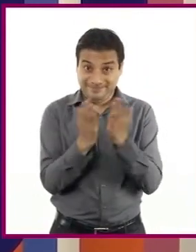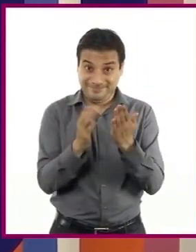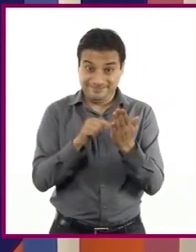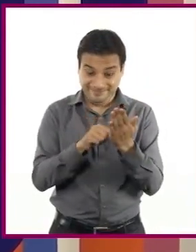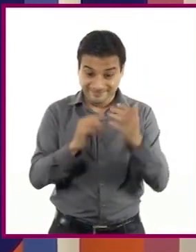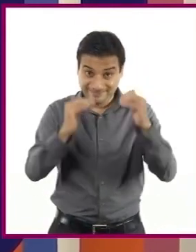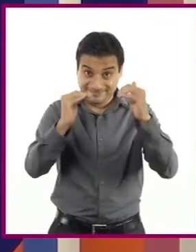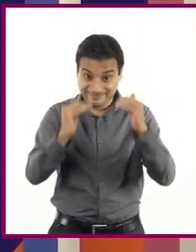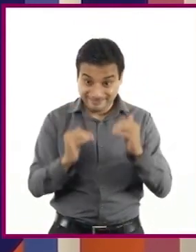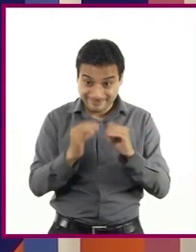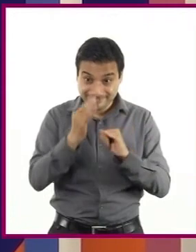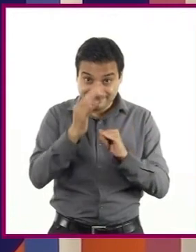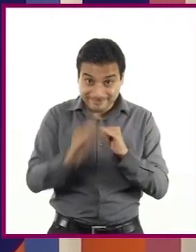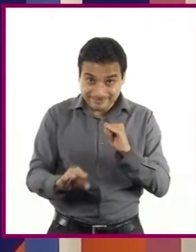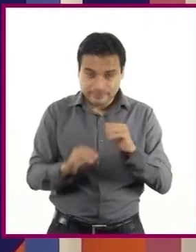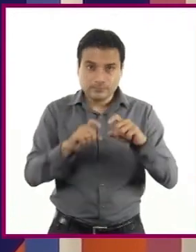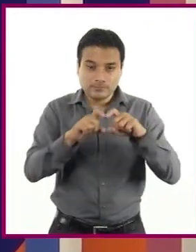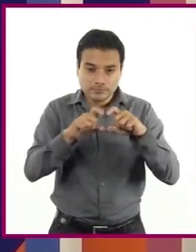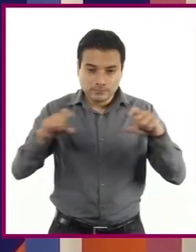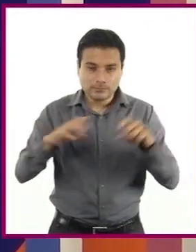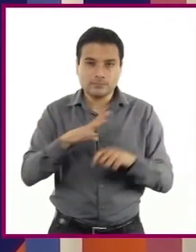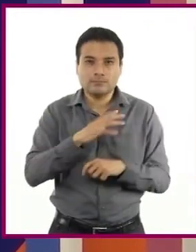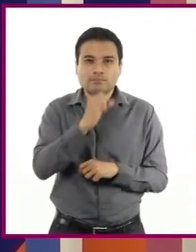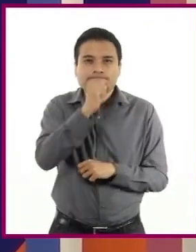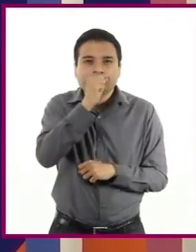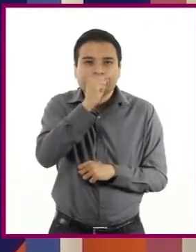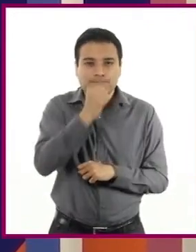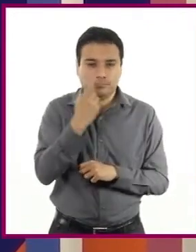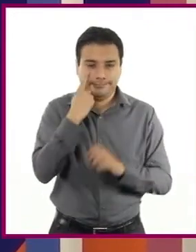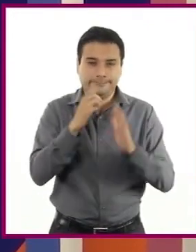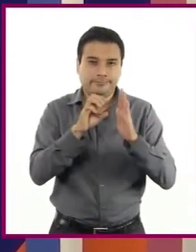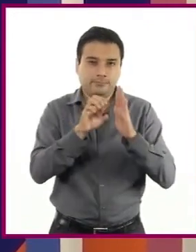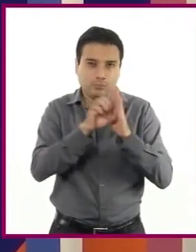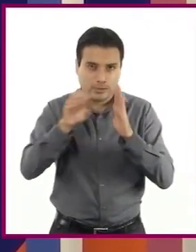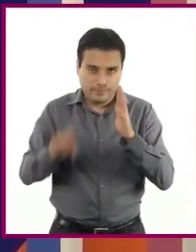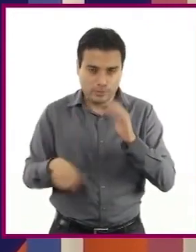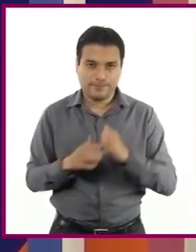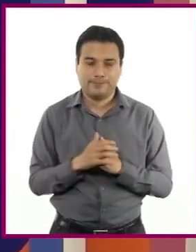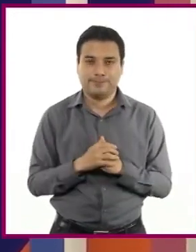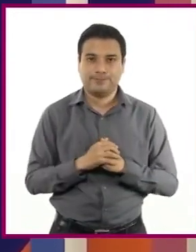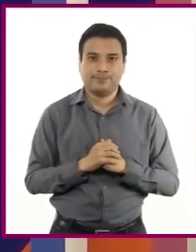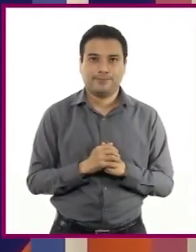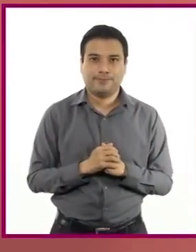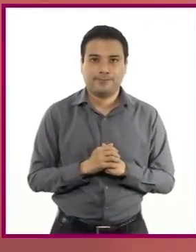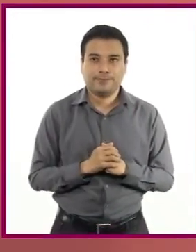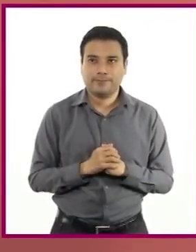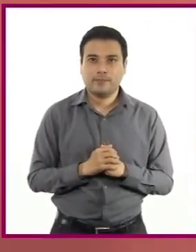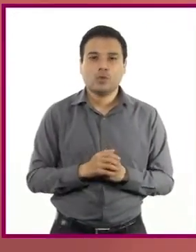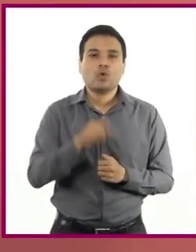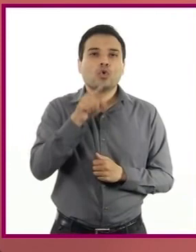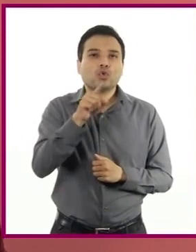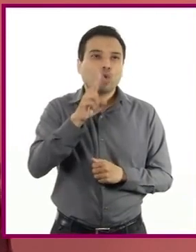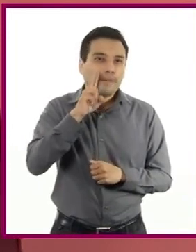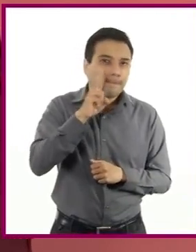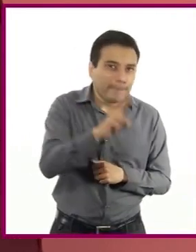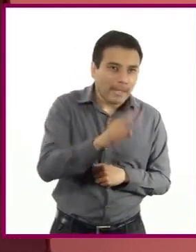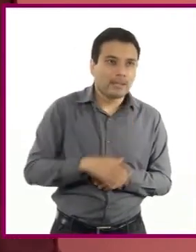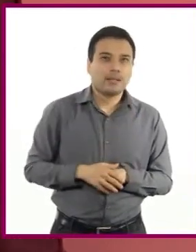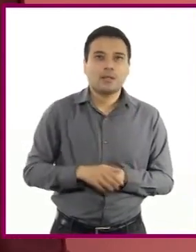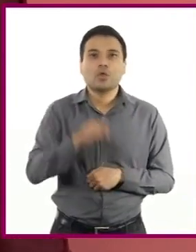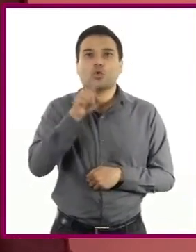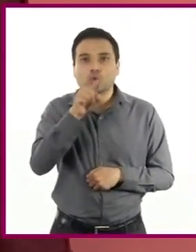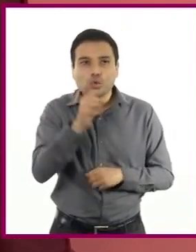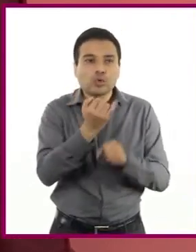muestran recomendaciones tales como véase, consúltese y presentan